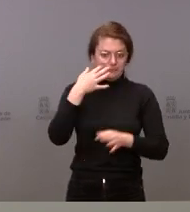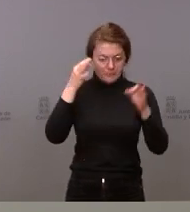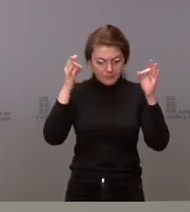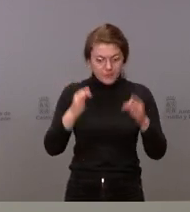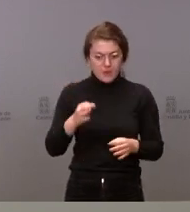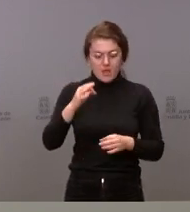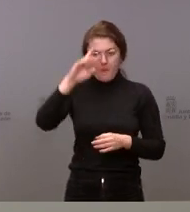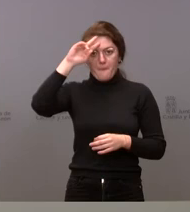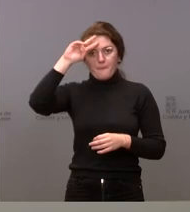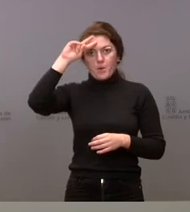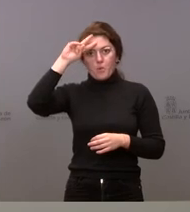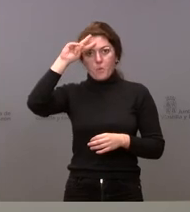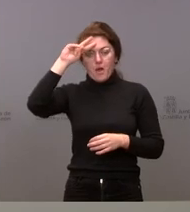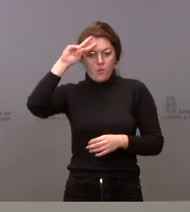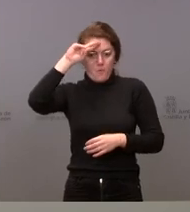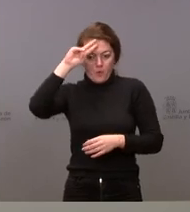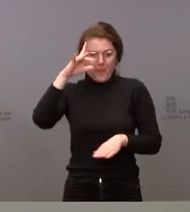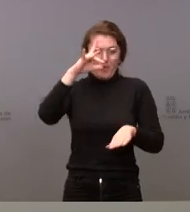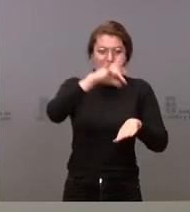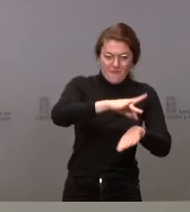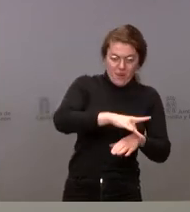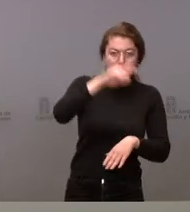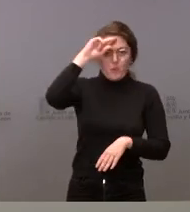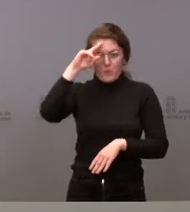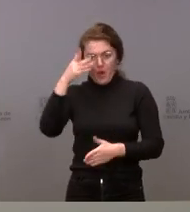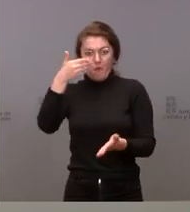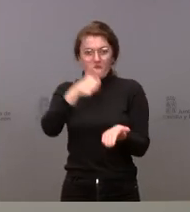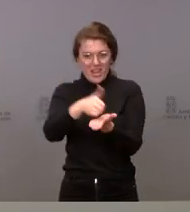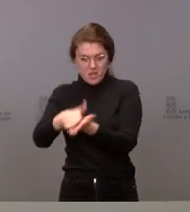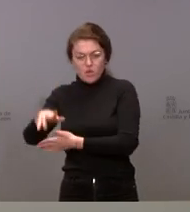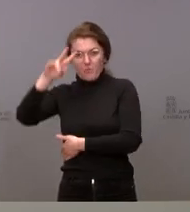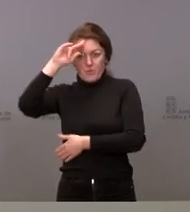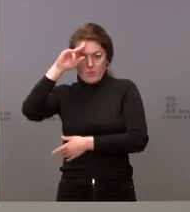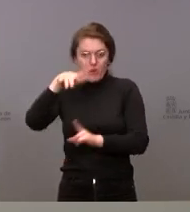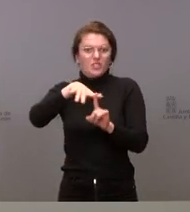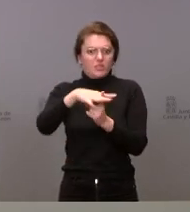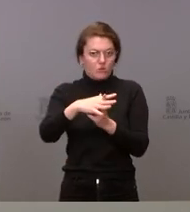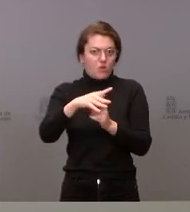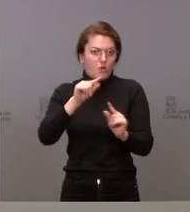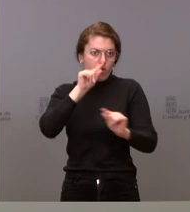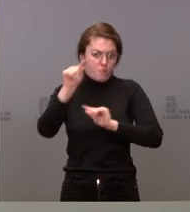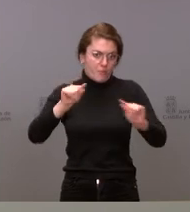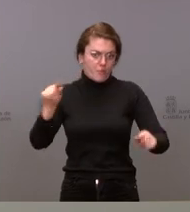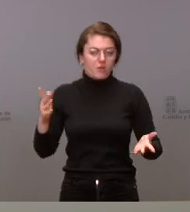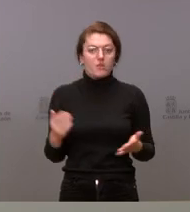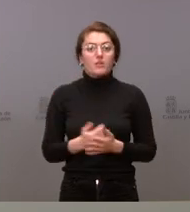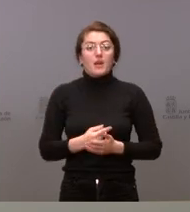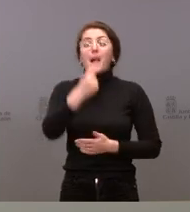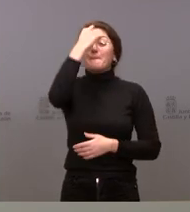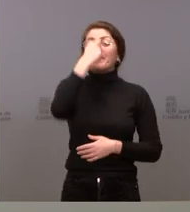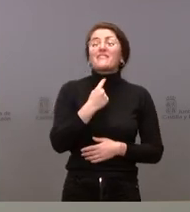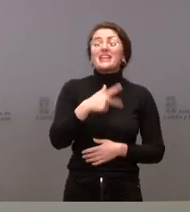preocupan los y nos preocupan los enfermos y nos preocupa la situación epidemiológica el perfil se ha explicado el perfil es un perfil